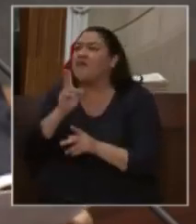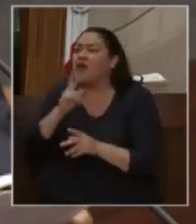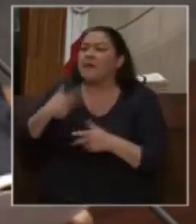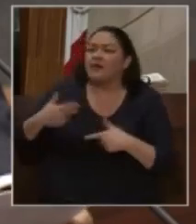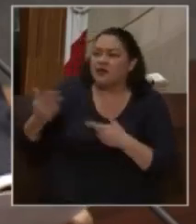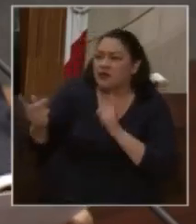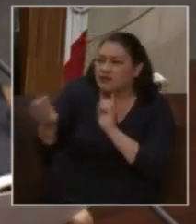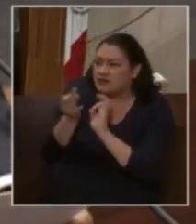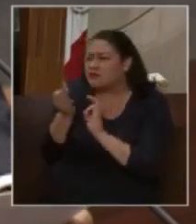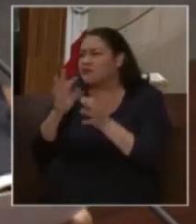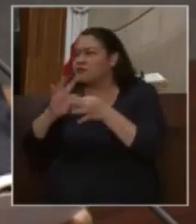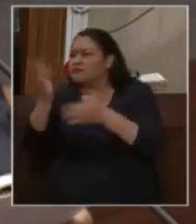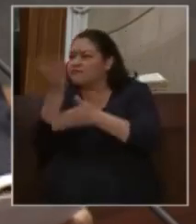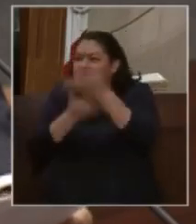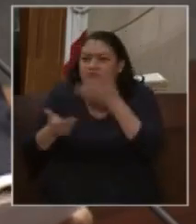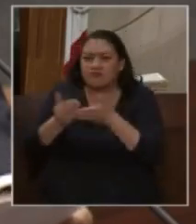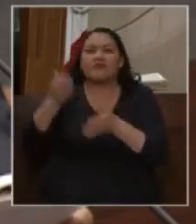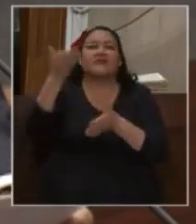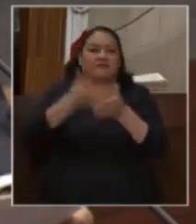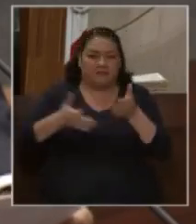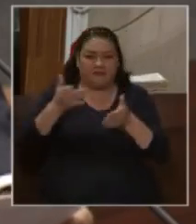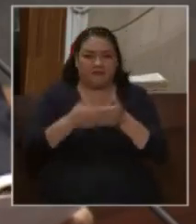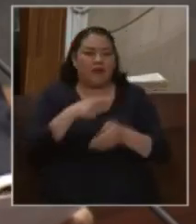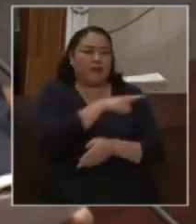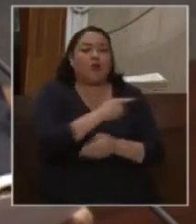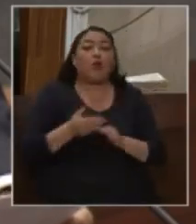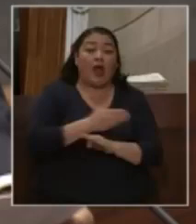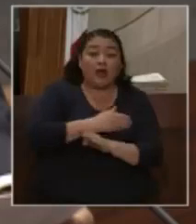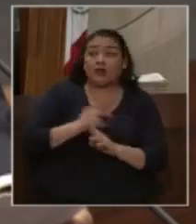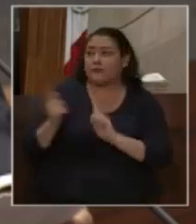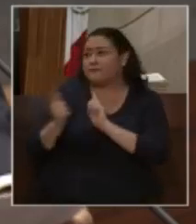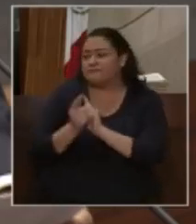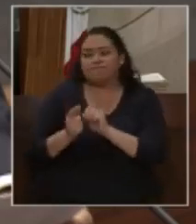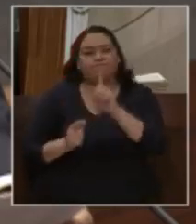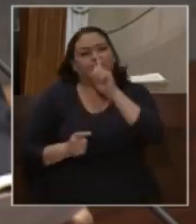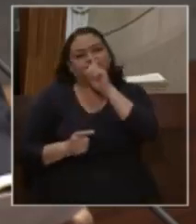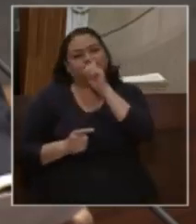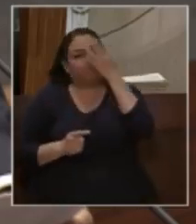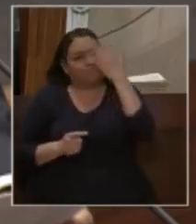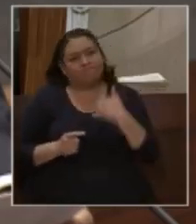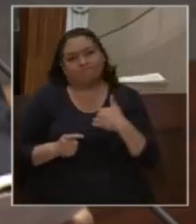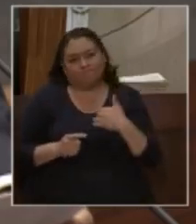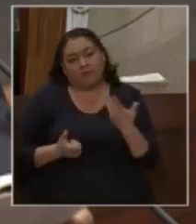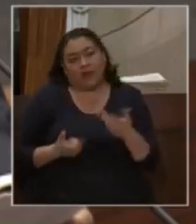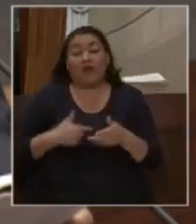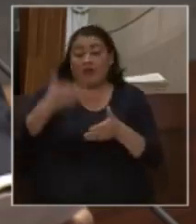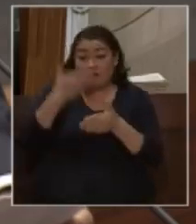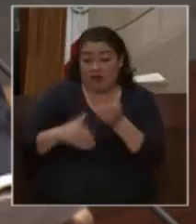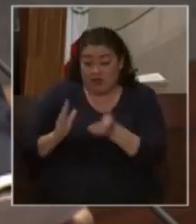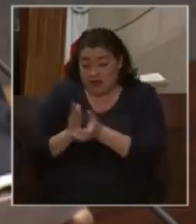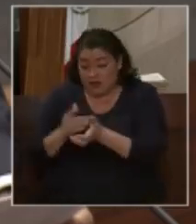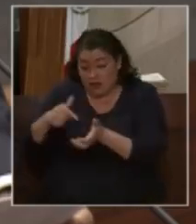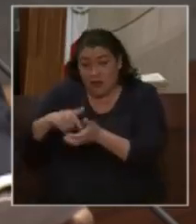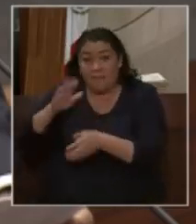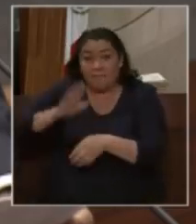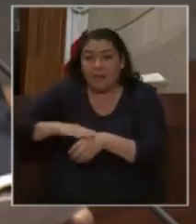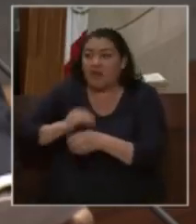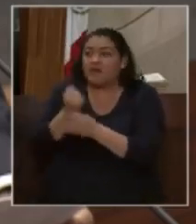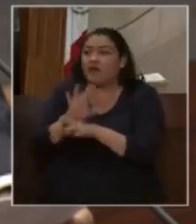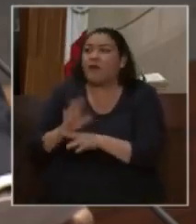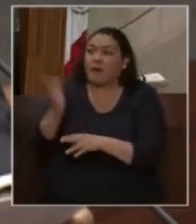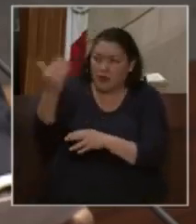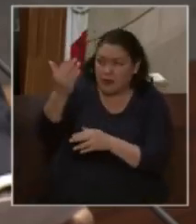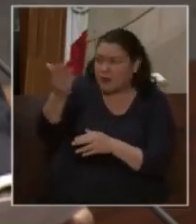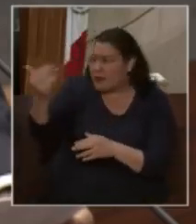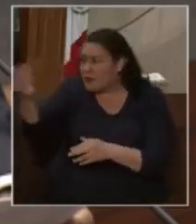debida garantía de audiencia, situación que en la especie no aconteció. Al respecto, no obran en el expediente requerimientos e información formulados